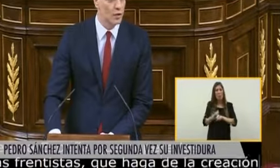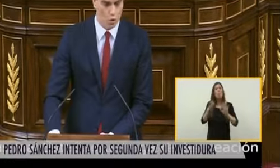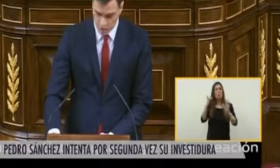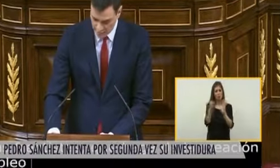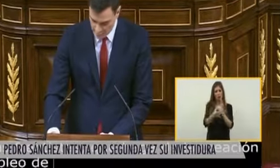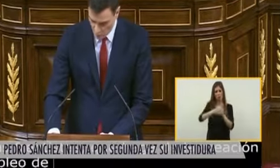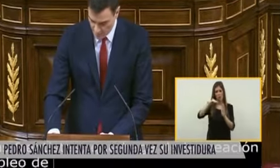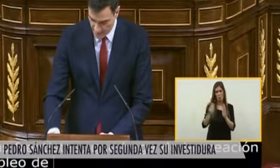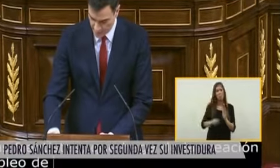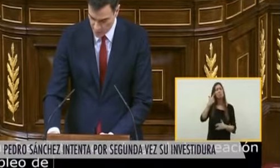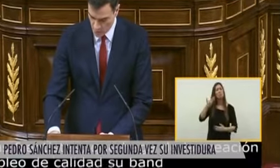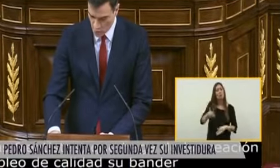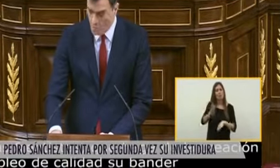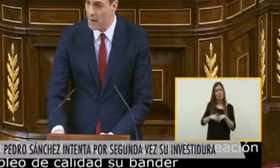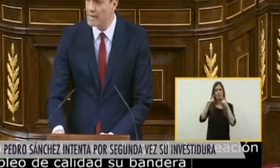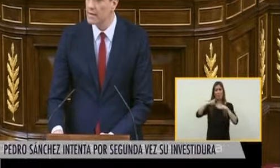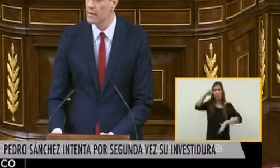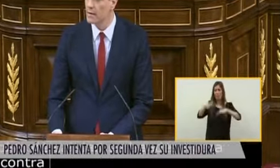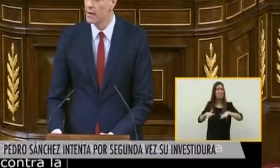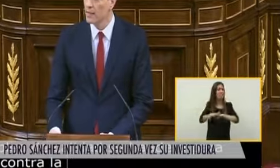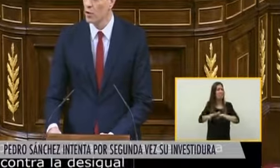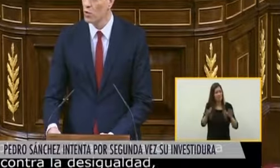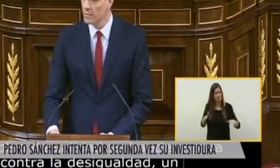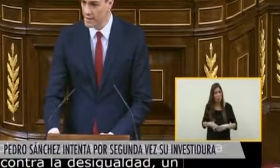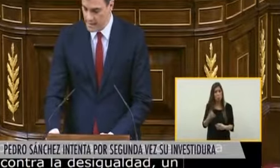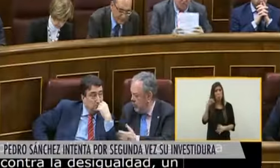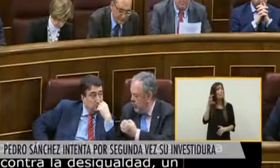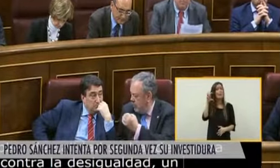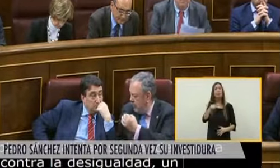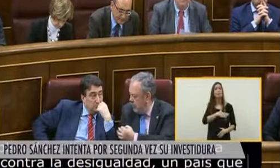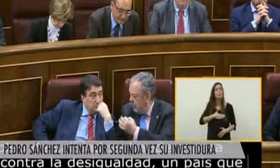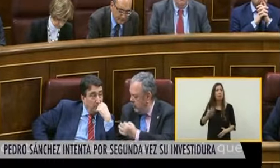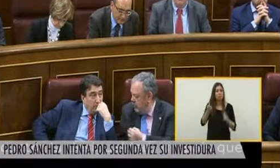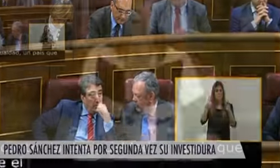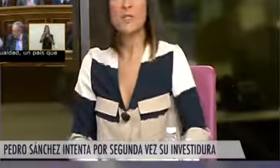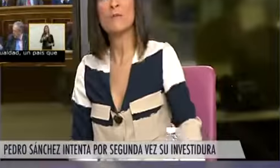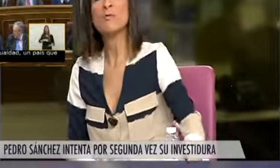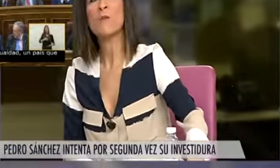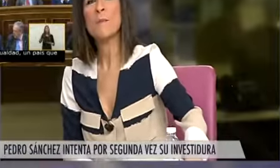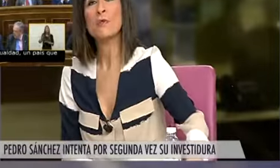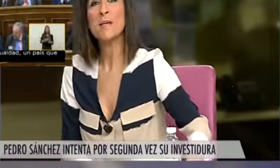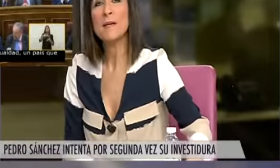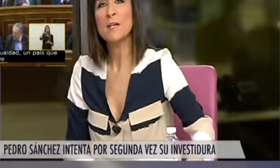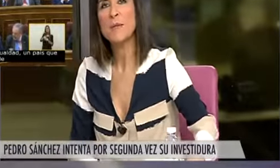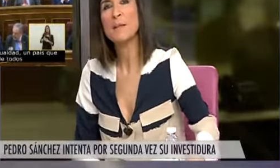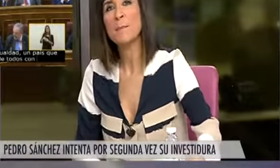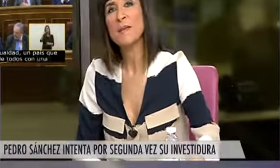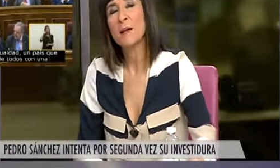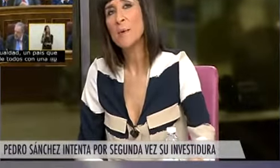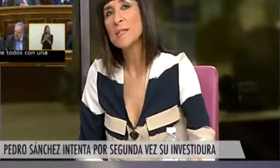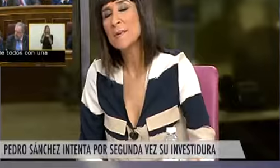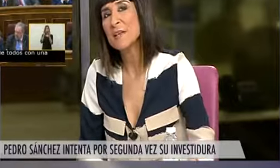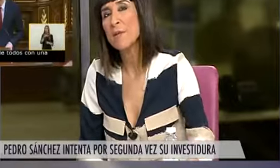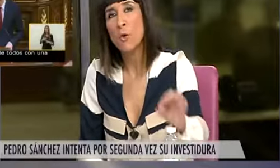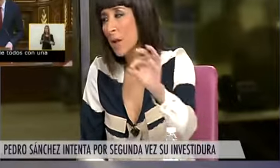para luchar contra la desigualdad, un país que procure el bienestar de todos. Bueno, pues estamos escuchando a Pedro Sánchez, aspirante